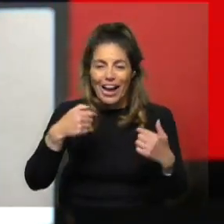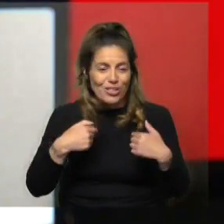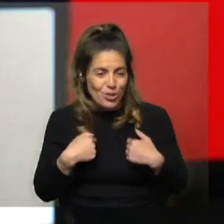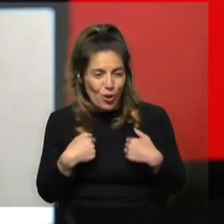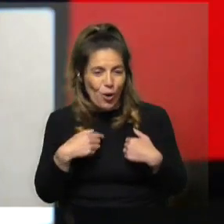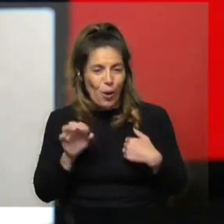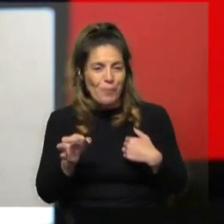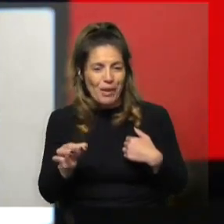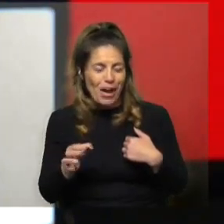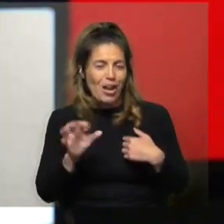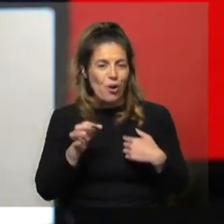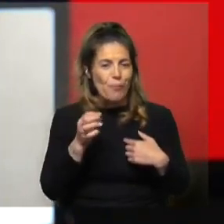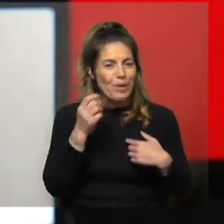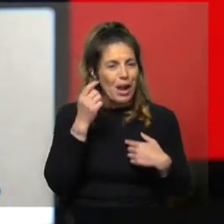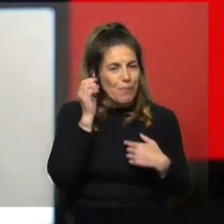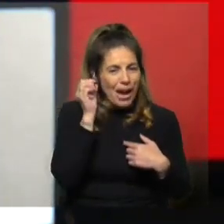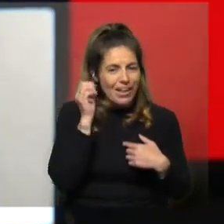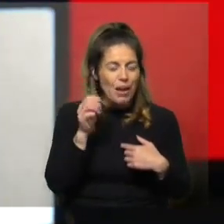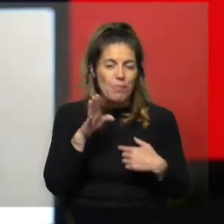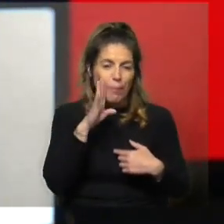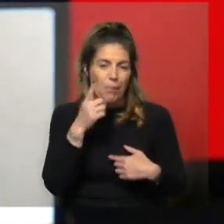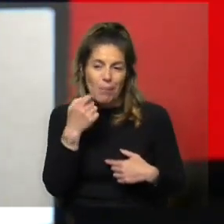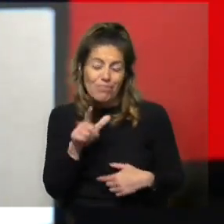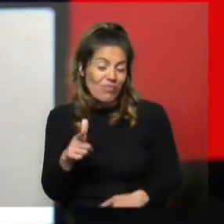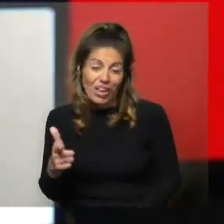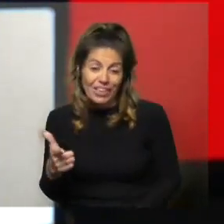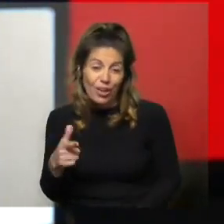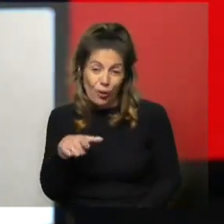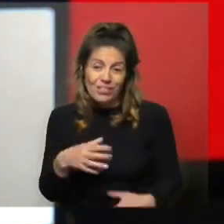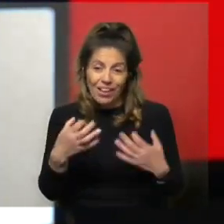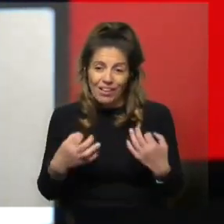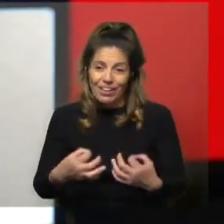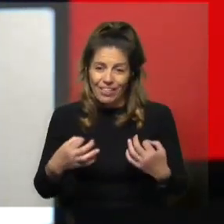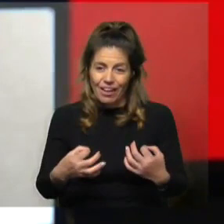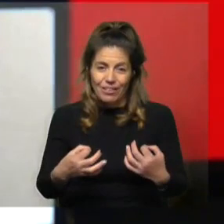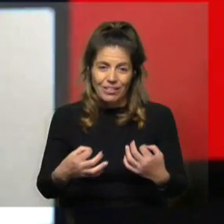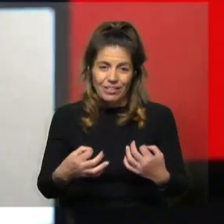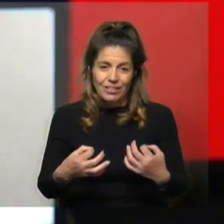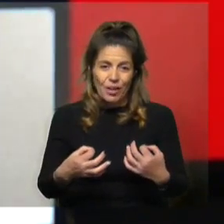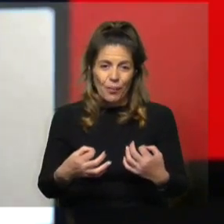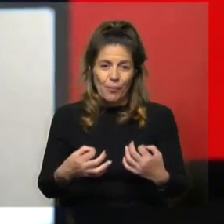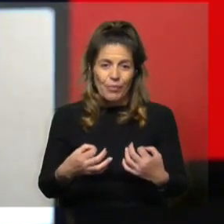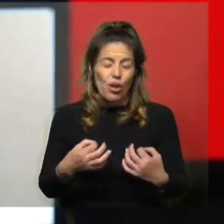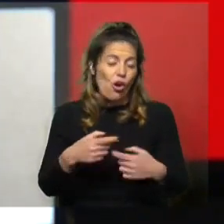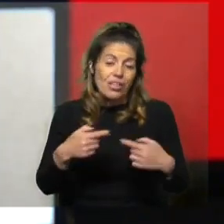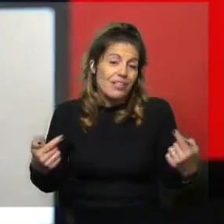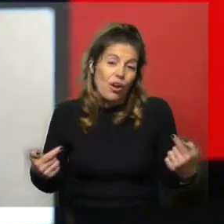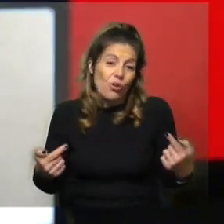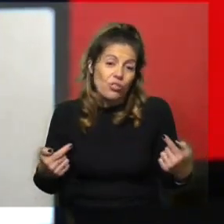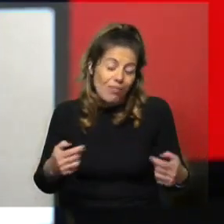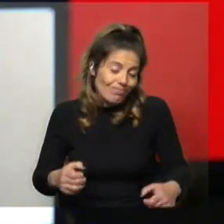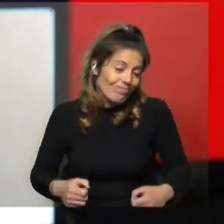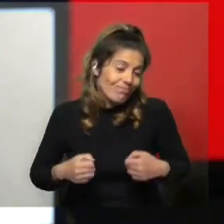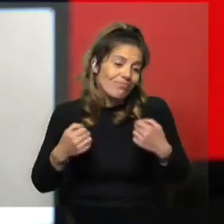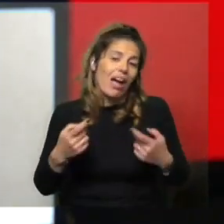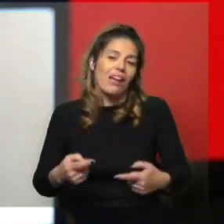hermano mi hermana mi papá mi no la tengo esa es la verdad este y Bueno y con esas cosas hay que remarla